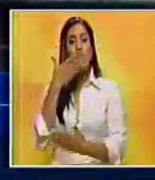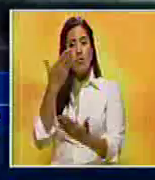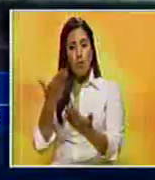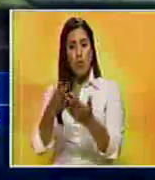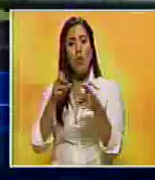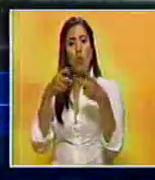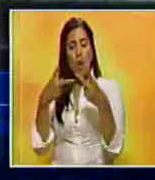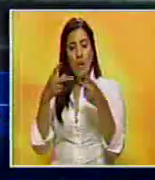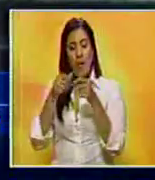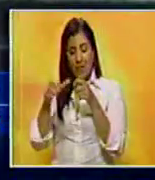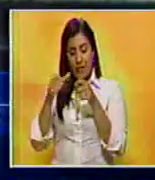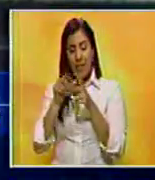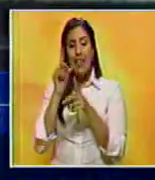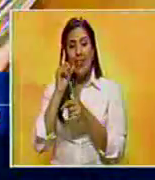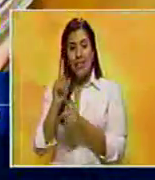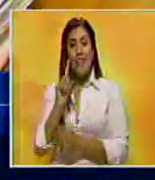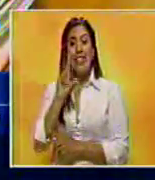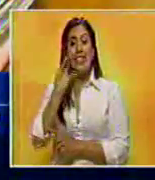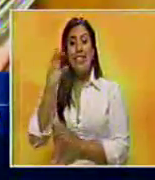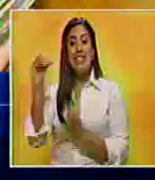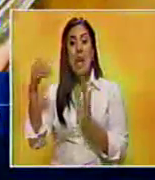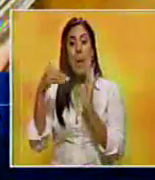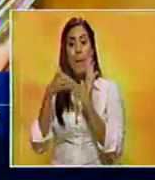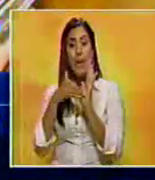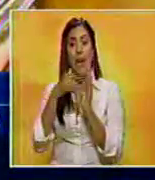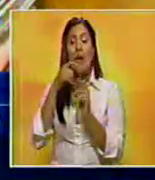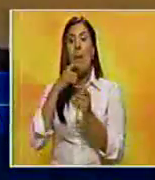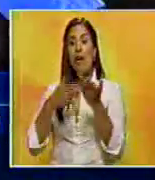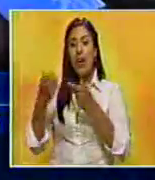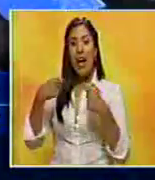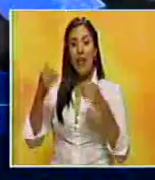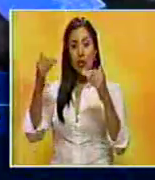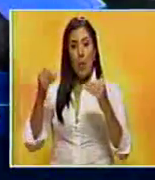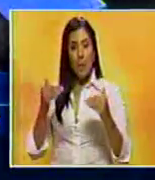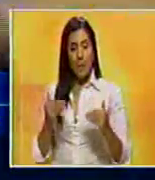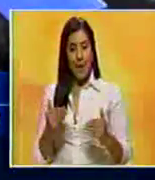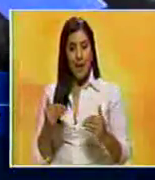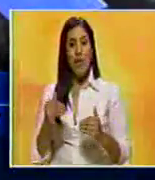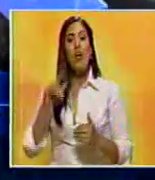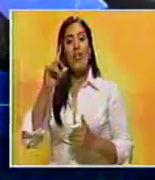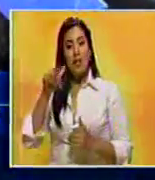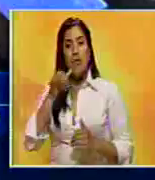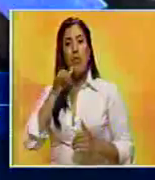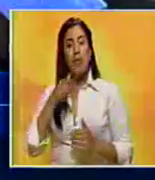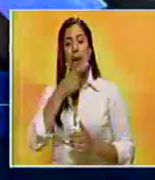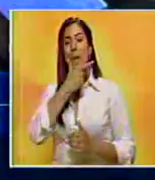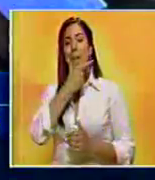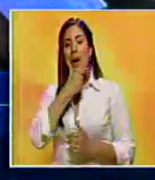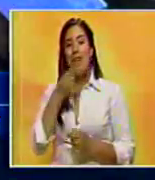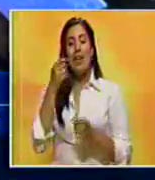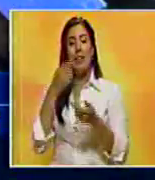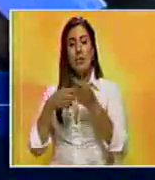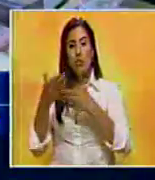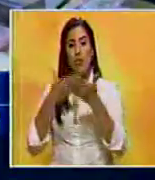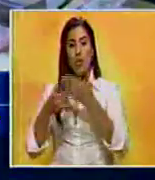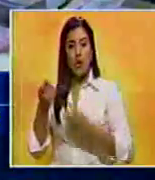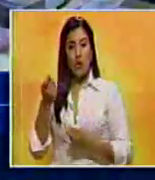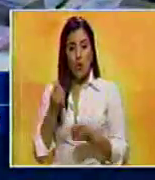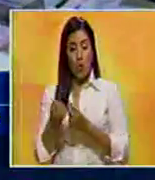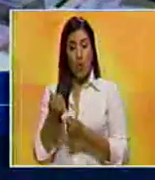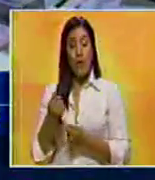la creación de piezas de 100.000 bolívares para evitar mayores gastos de importación y a su vez facilitar las transacciones